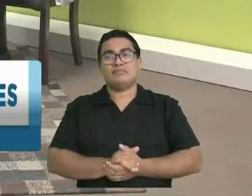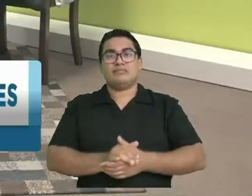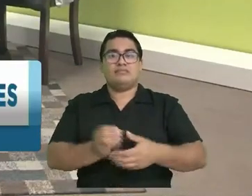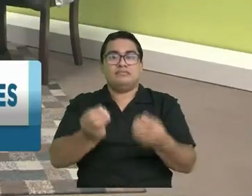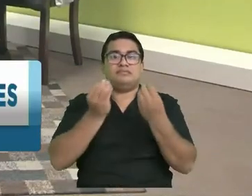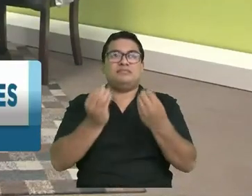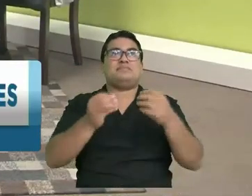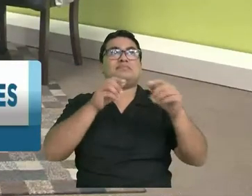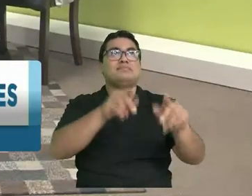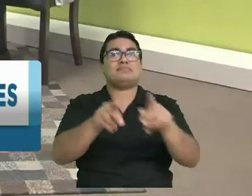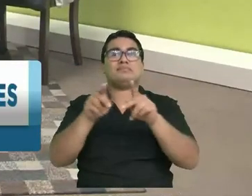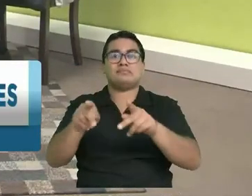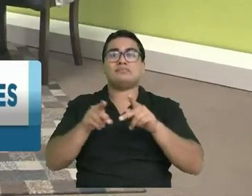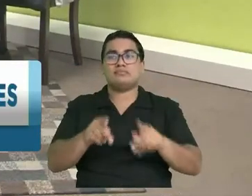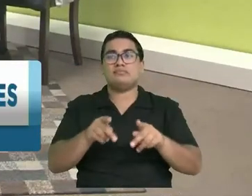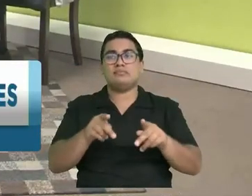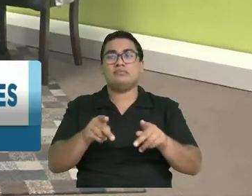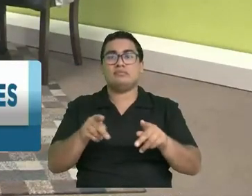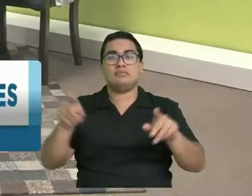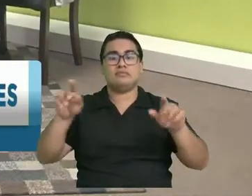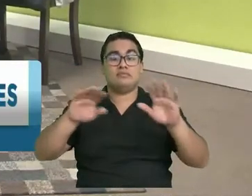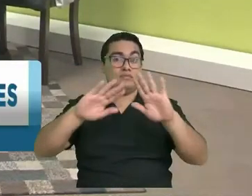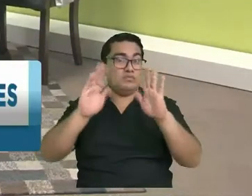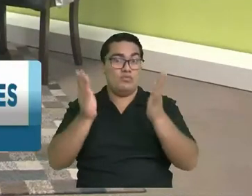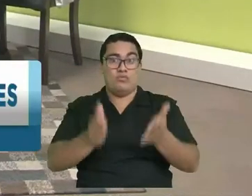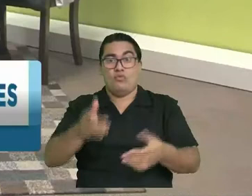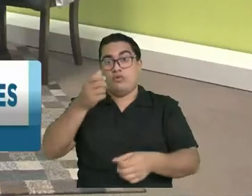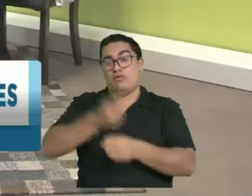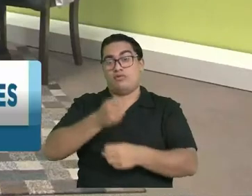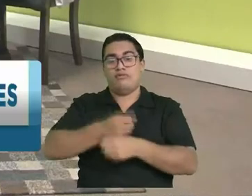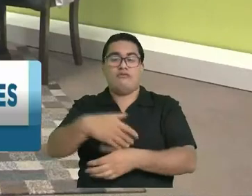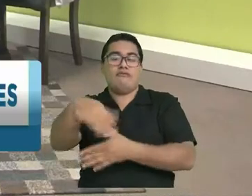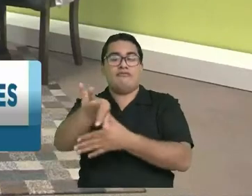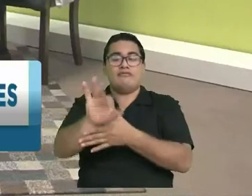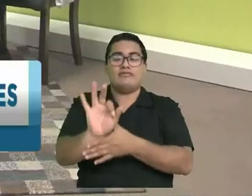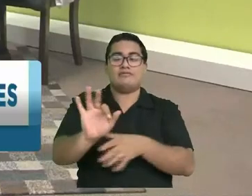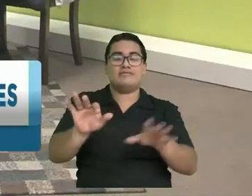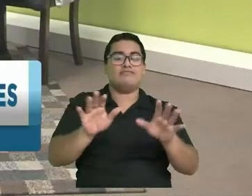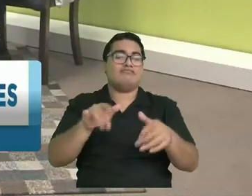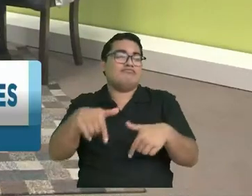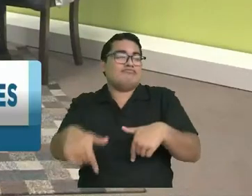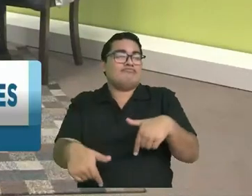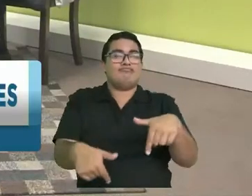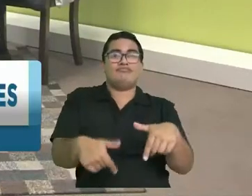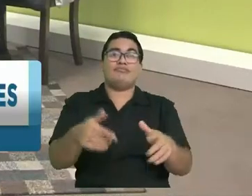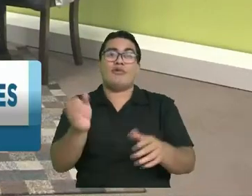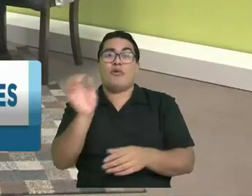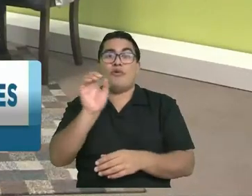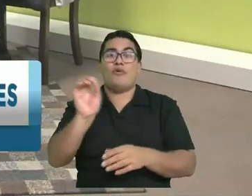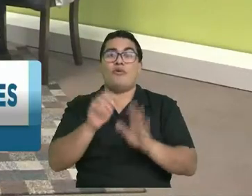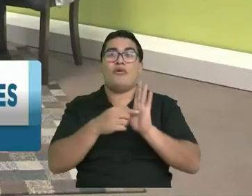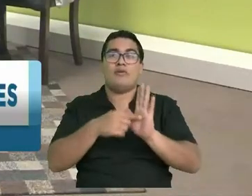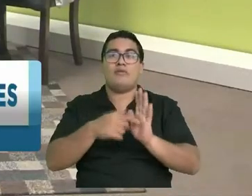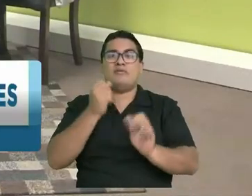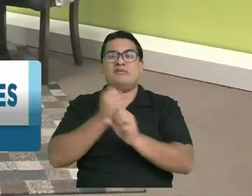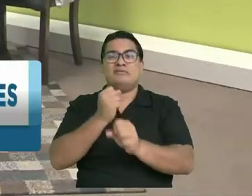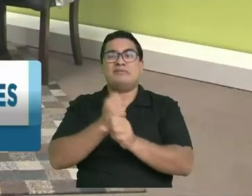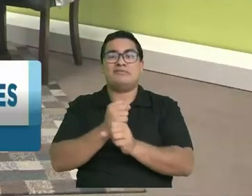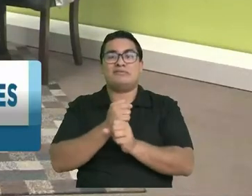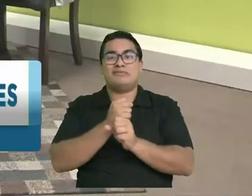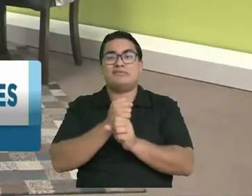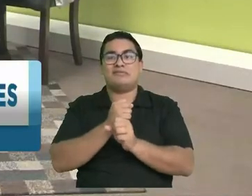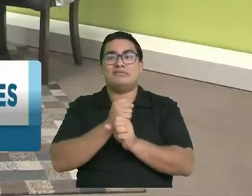Muchas personas, inclusive los oficinistas, es parte de su presentación, o si sos un trabajador y